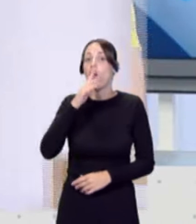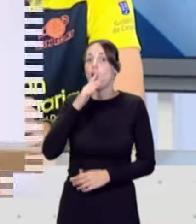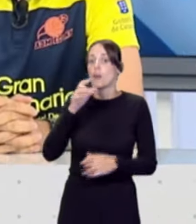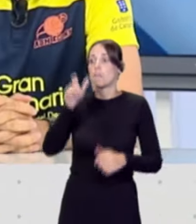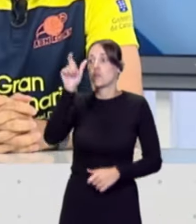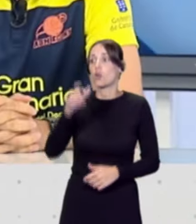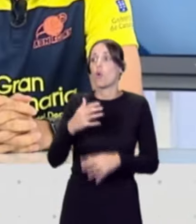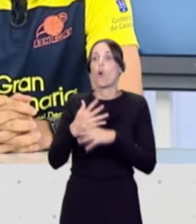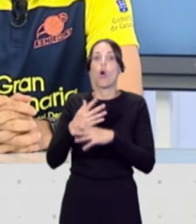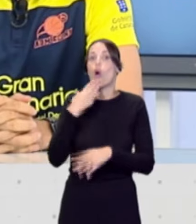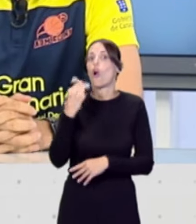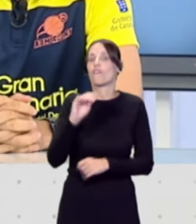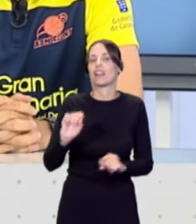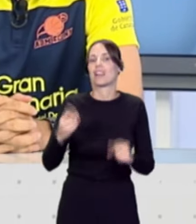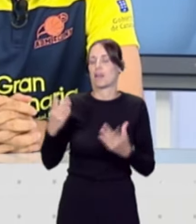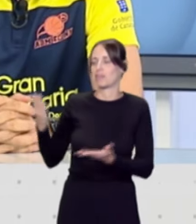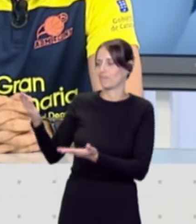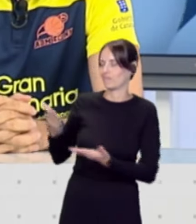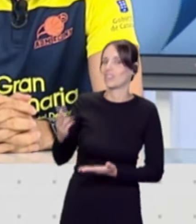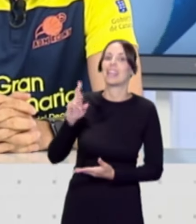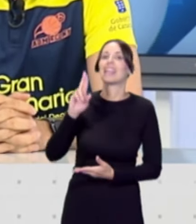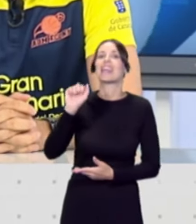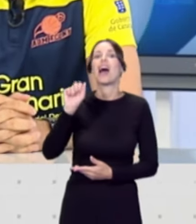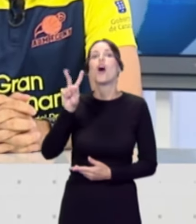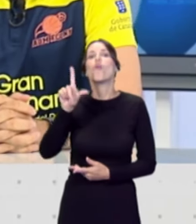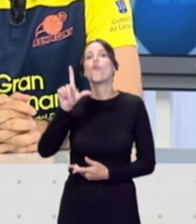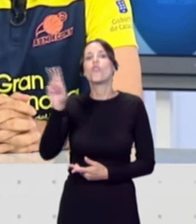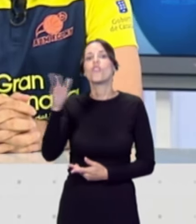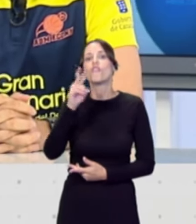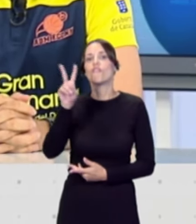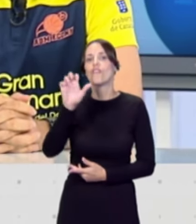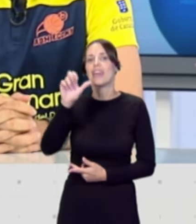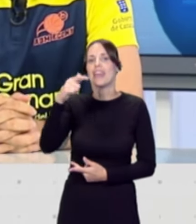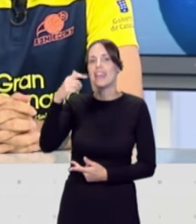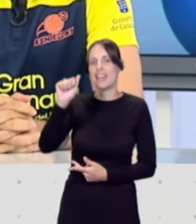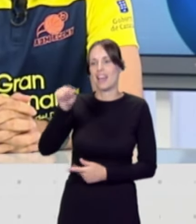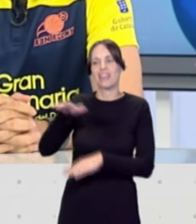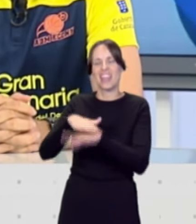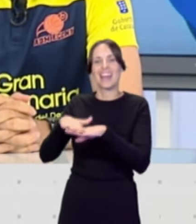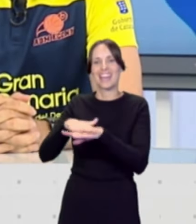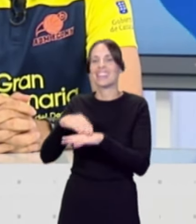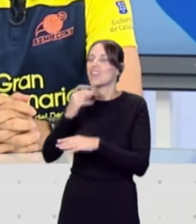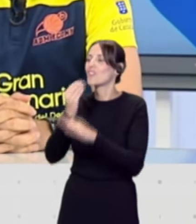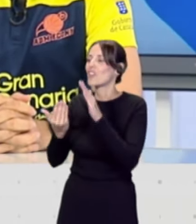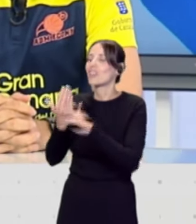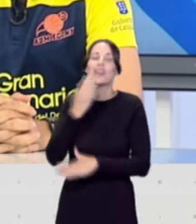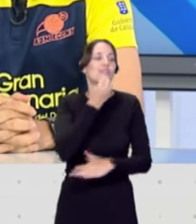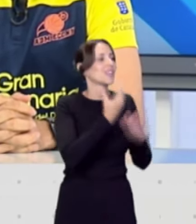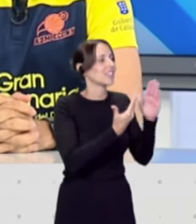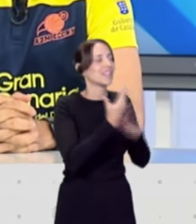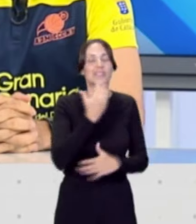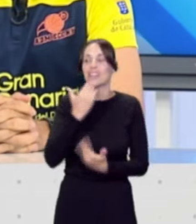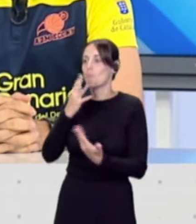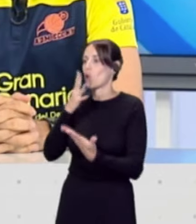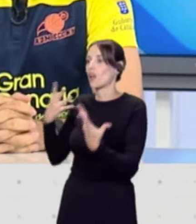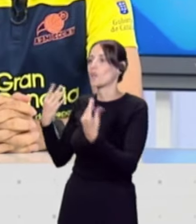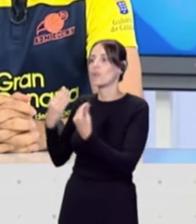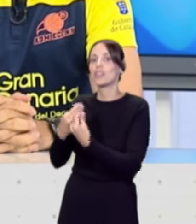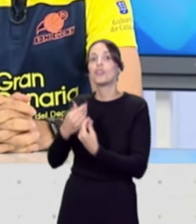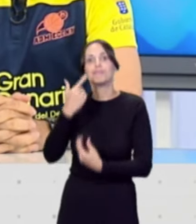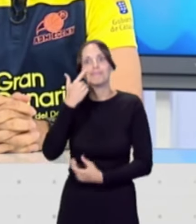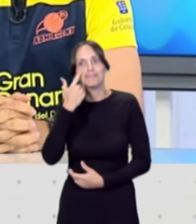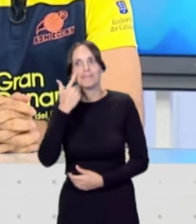jugadores más jóvenes, un valor de la cantera. Raúl Vega, ¿qué tal? Muy buenos días. Buenos días. Muchísimas gracias por acompañarnos, Raúl. Oye, qué mejor